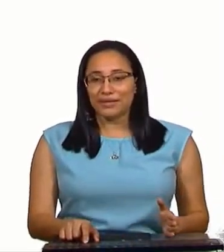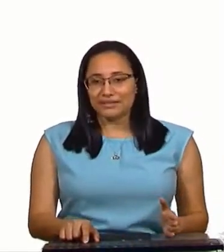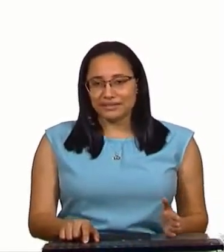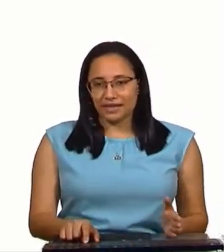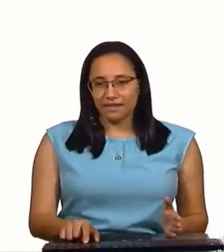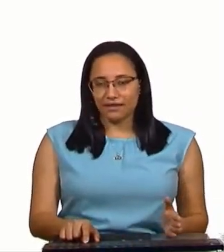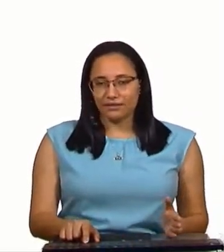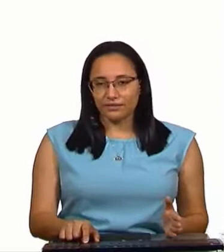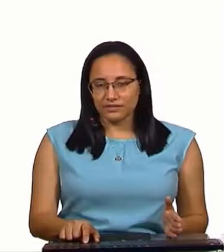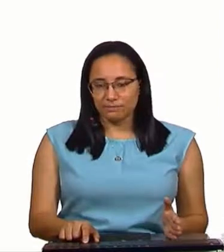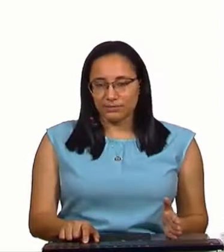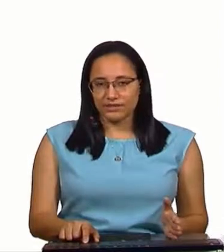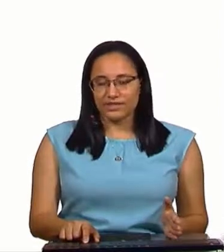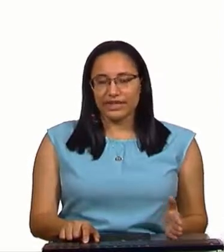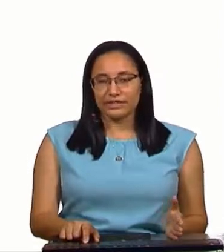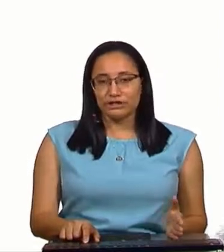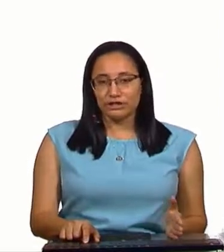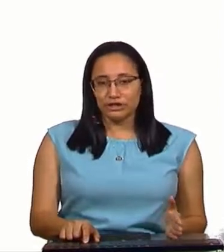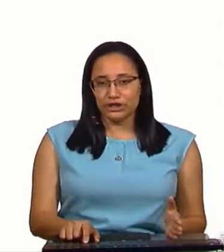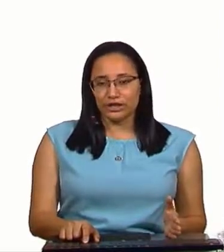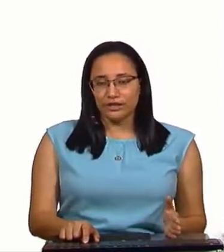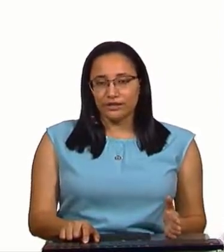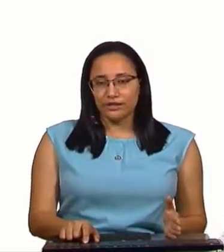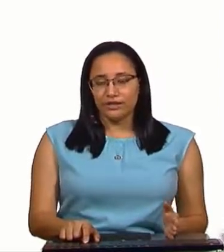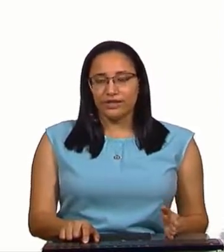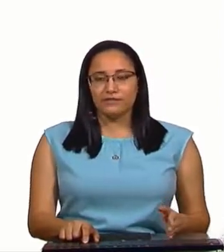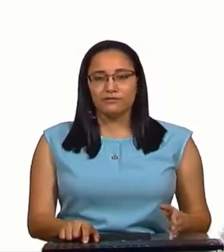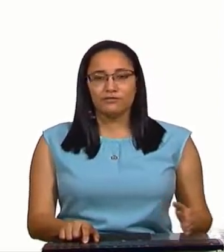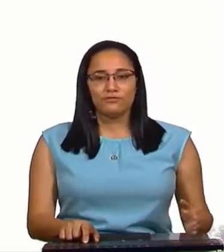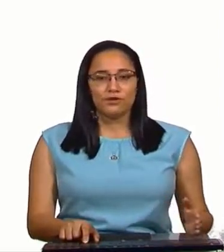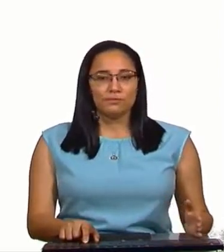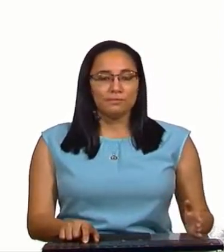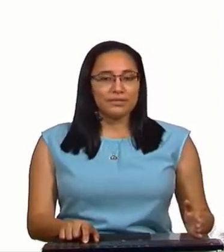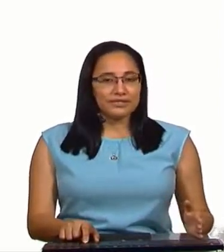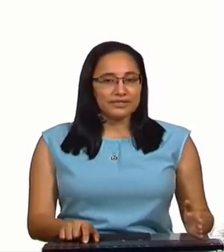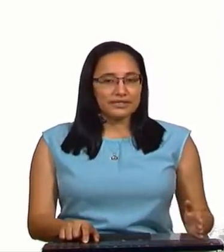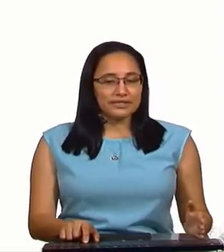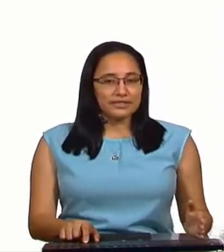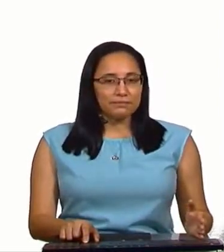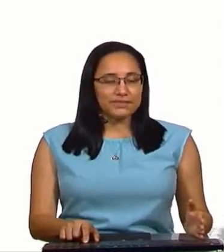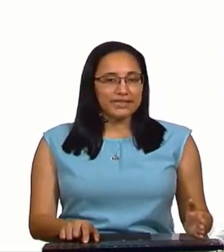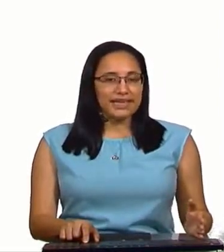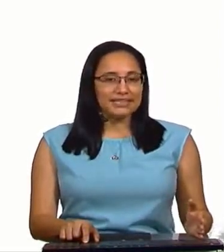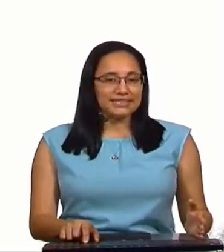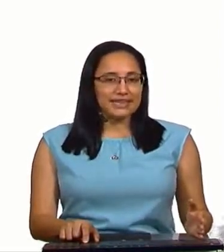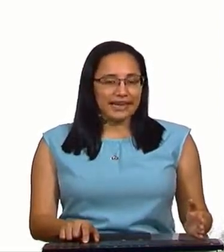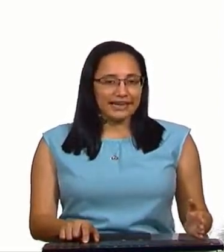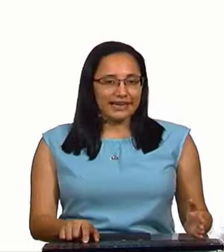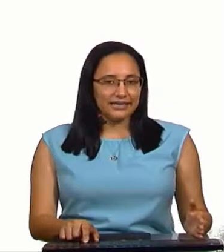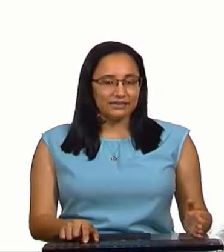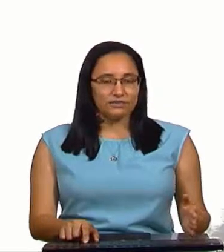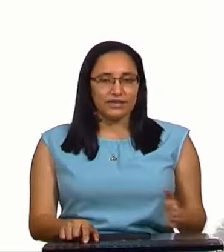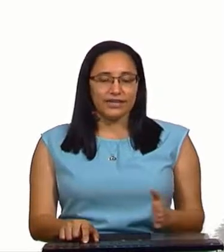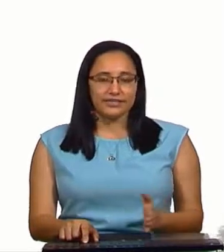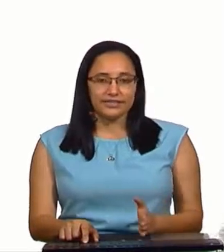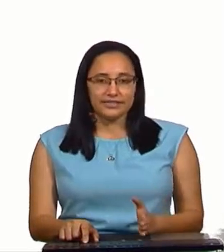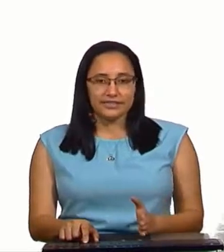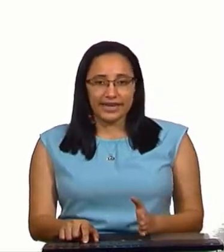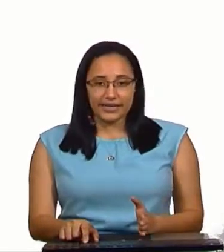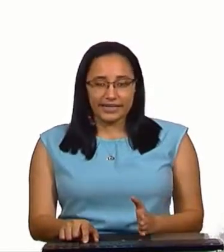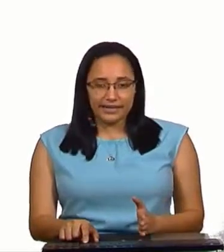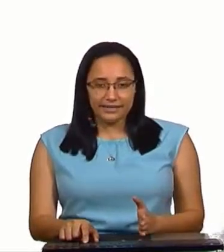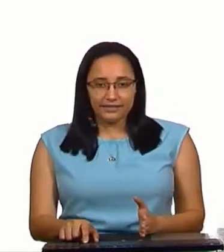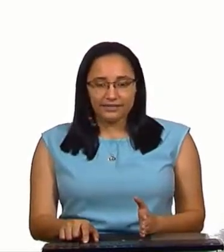forma pasada simple sería took. Y en su forma presente simple sería take. Entonces, este